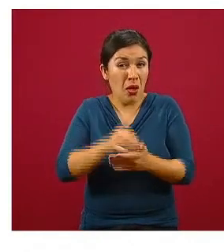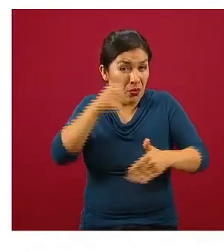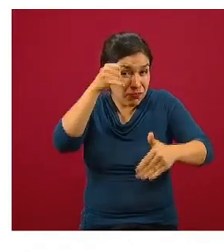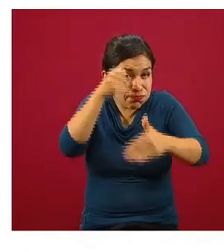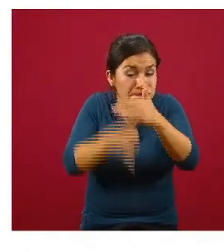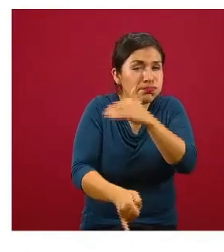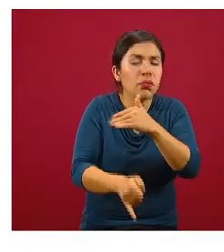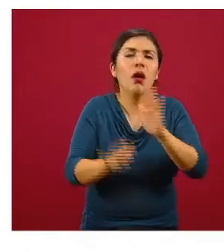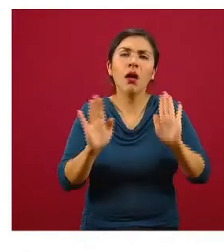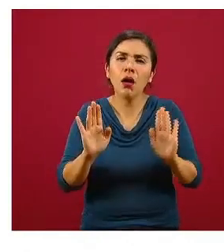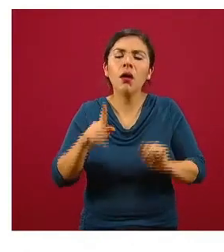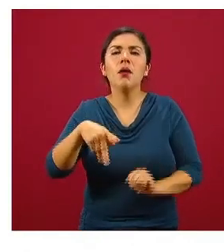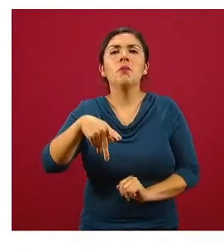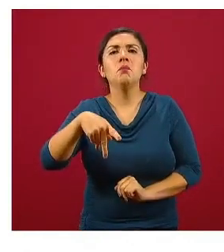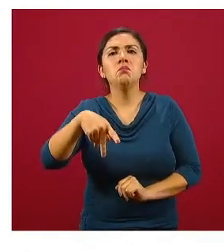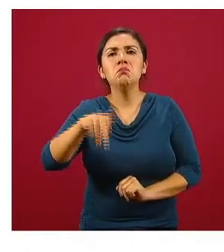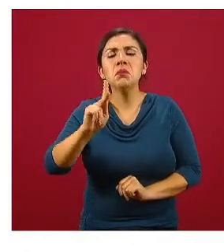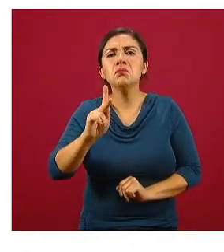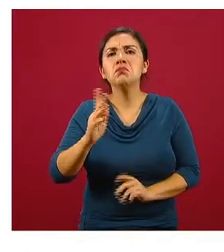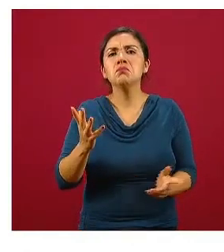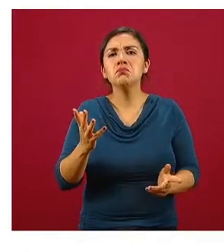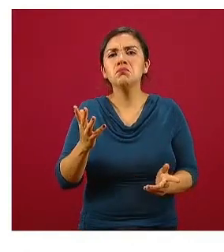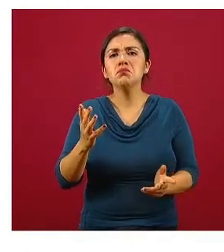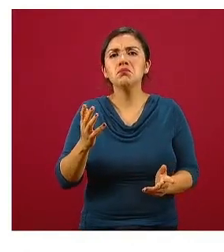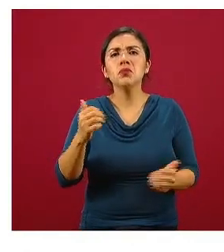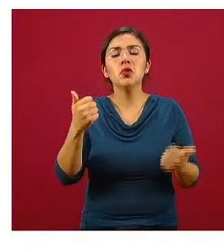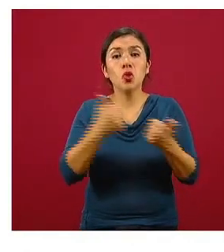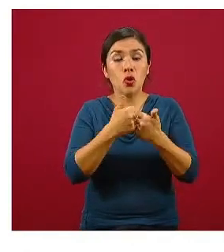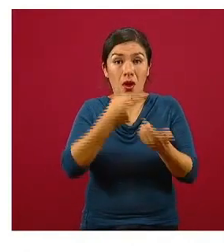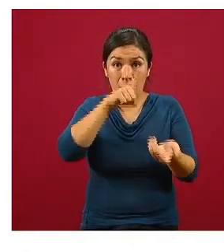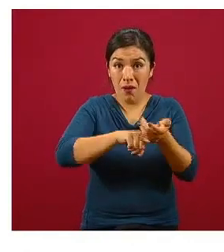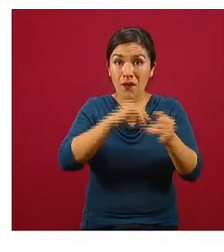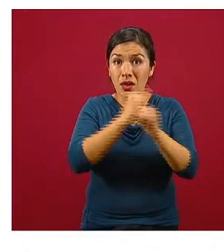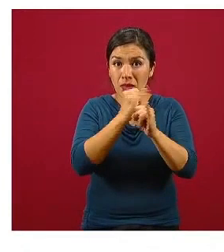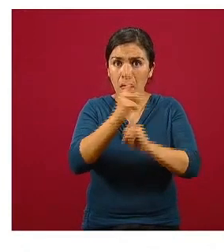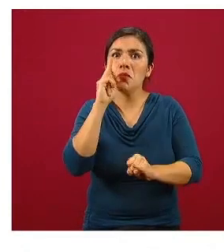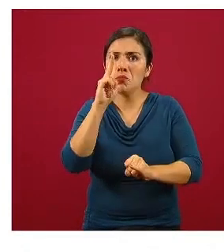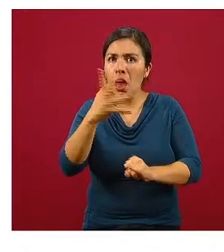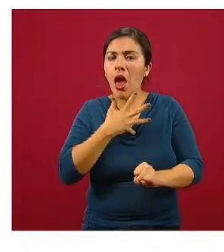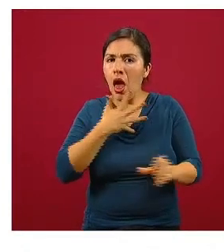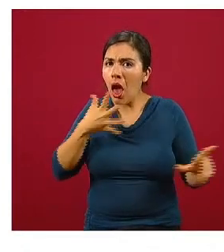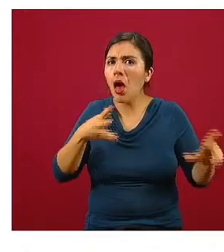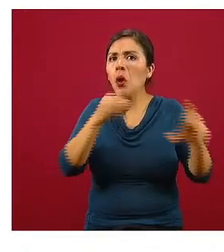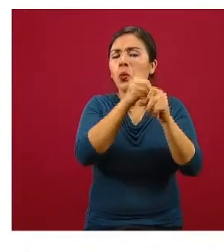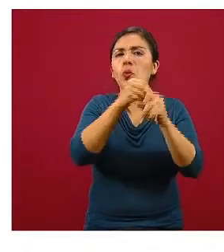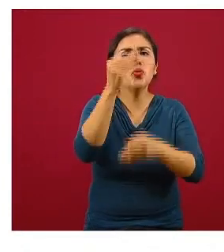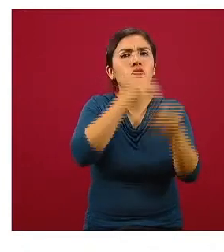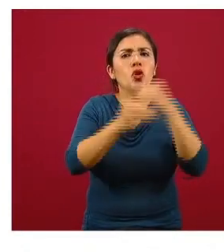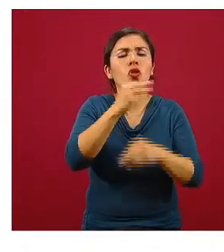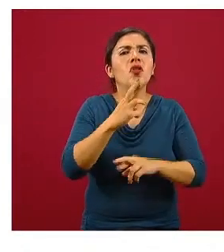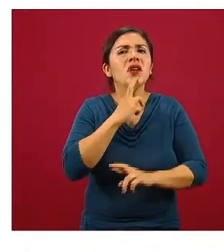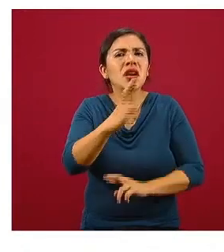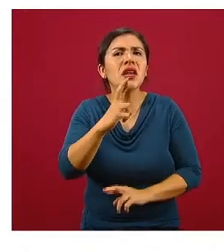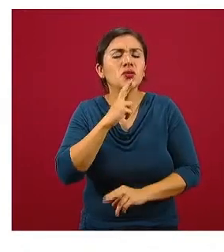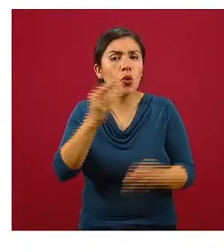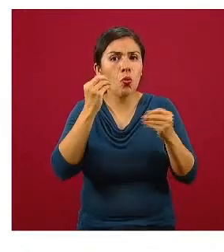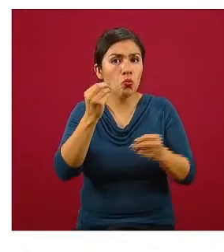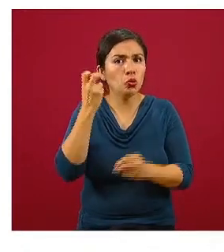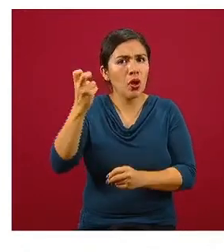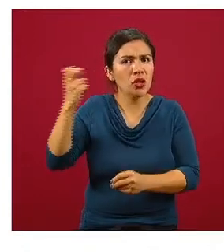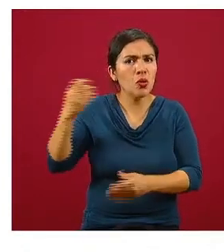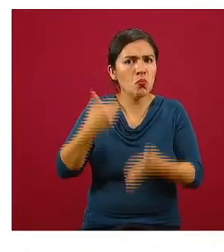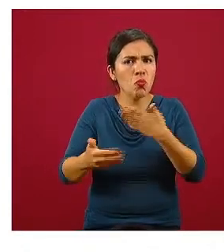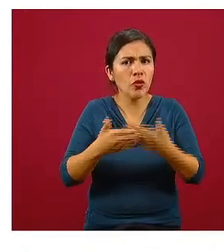exhaustiva. En el sitio van a ver ustedes ya cargados muchos de los resultados de estos modelos.